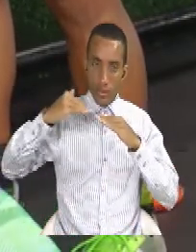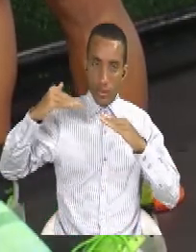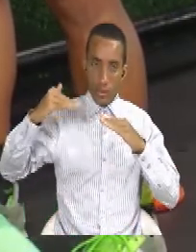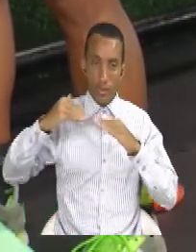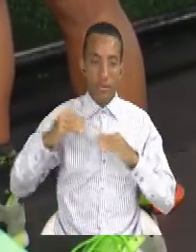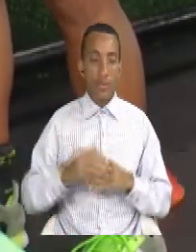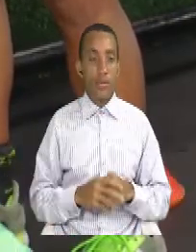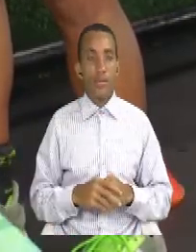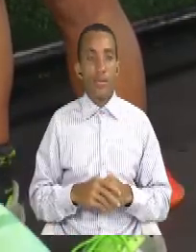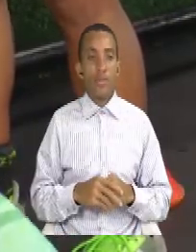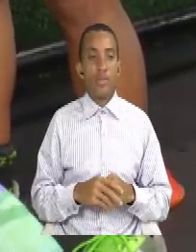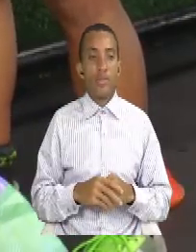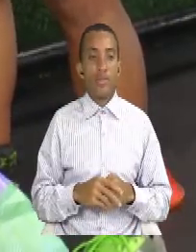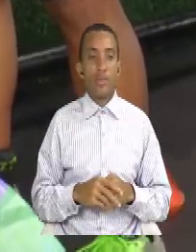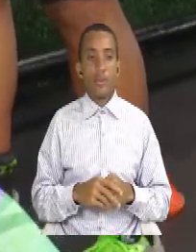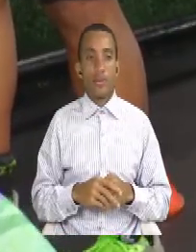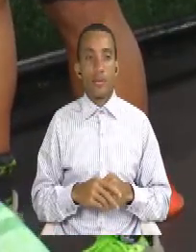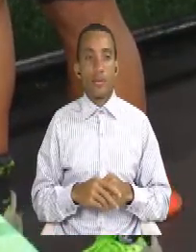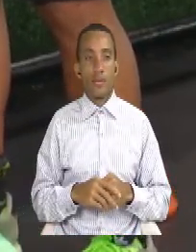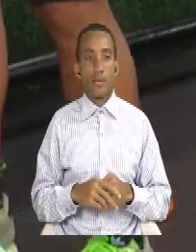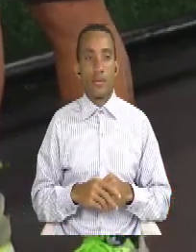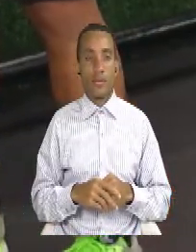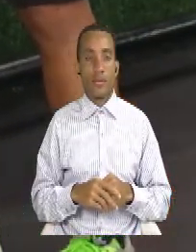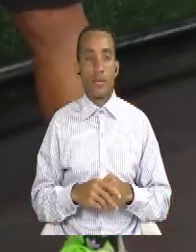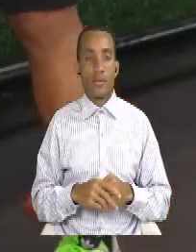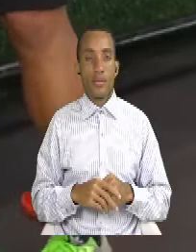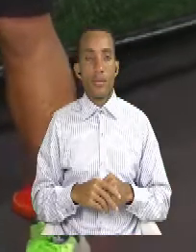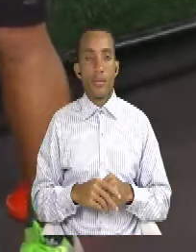más. Una más.